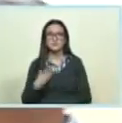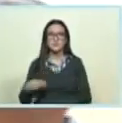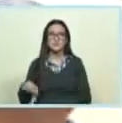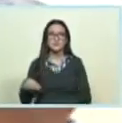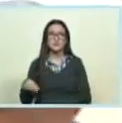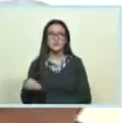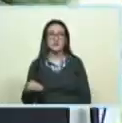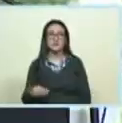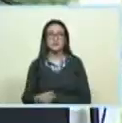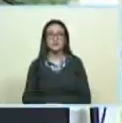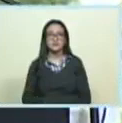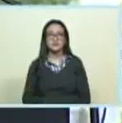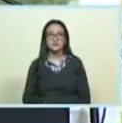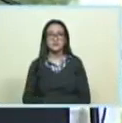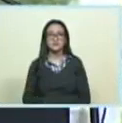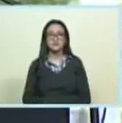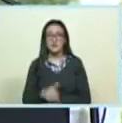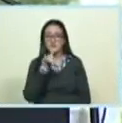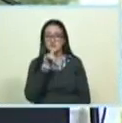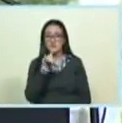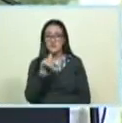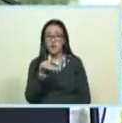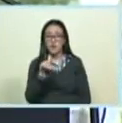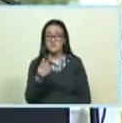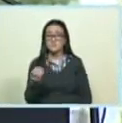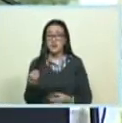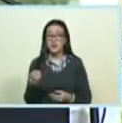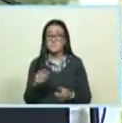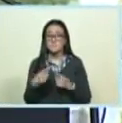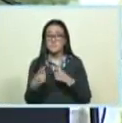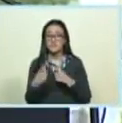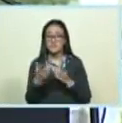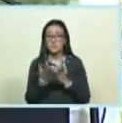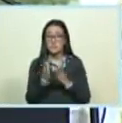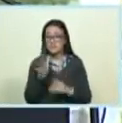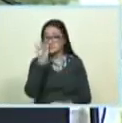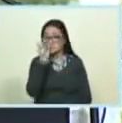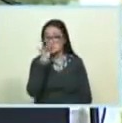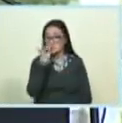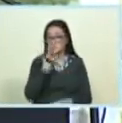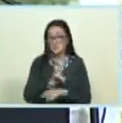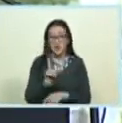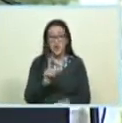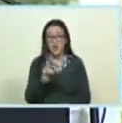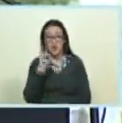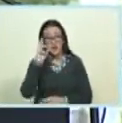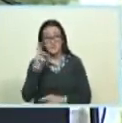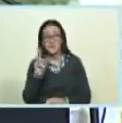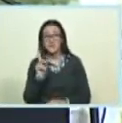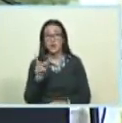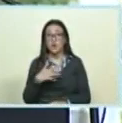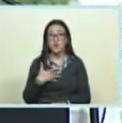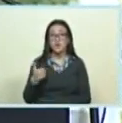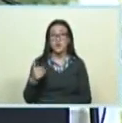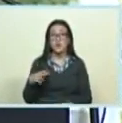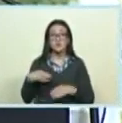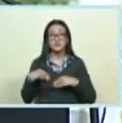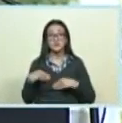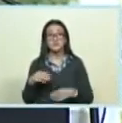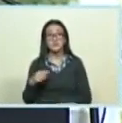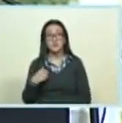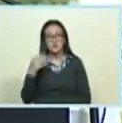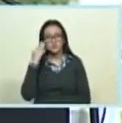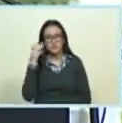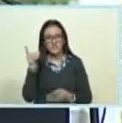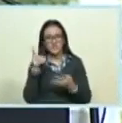Vicepresidentes. Me hacen llegar el informe. Mire, el pasaje estudiantil se están burlando en tal sitio. Tal línea no lo acata. Yo quiero saberlo